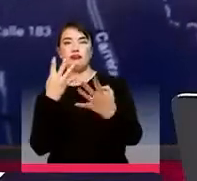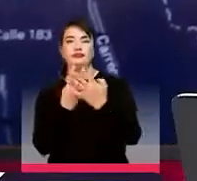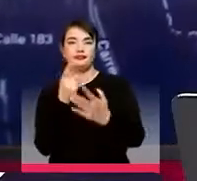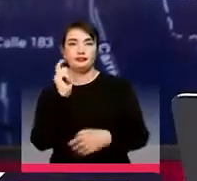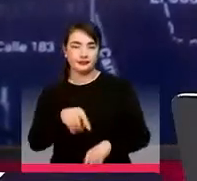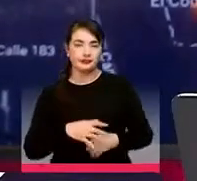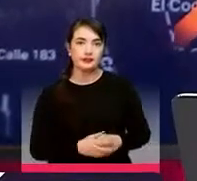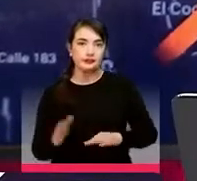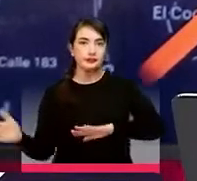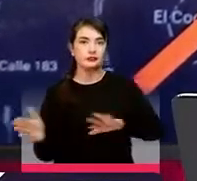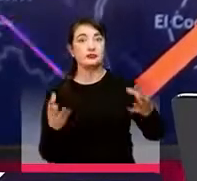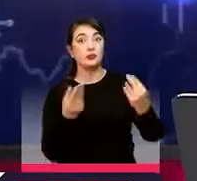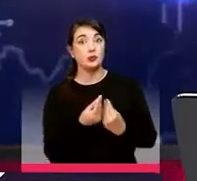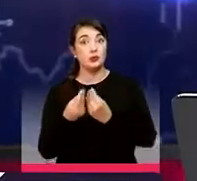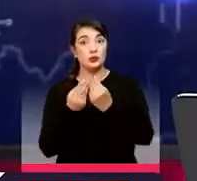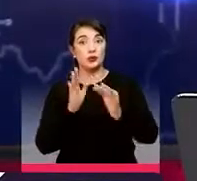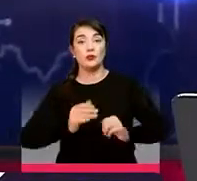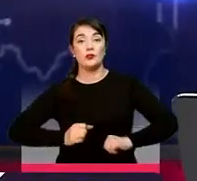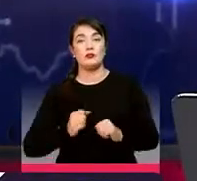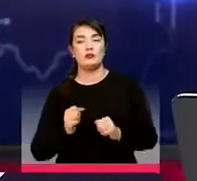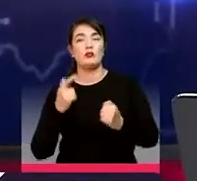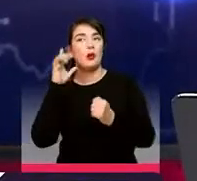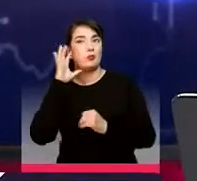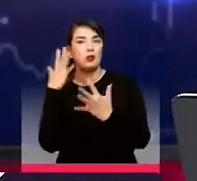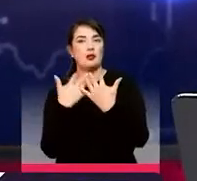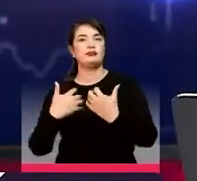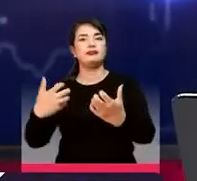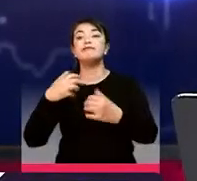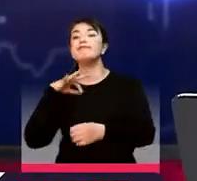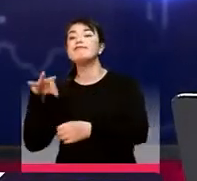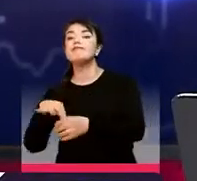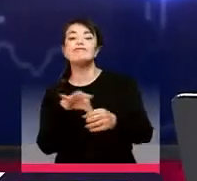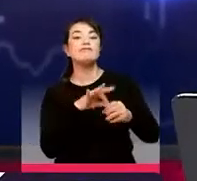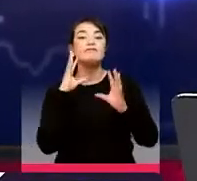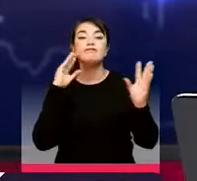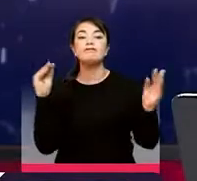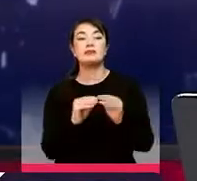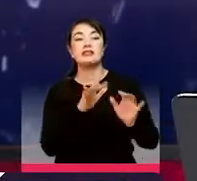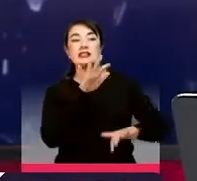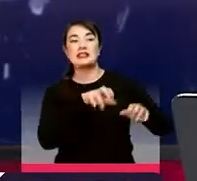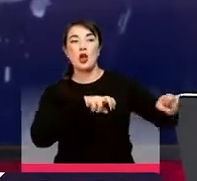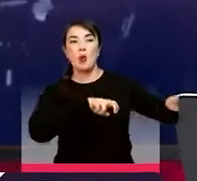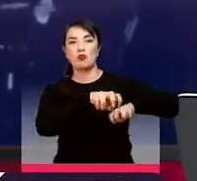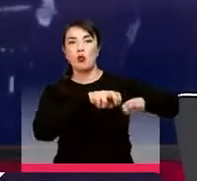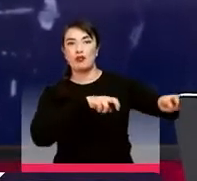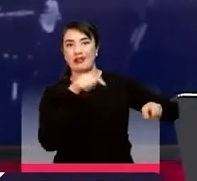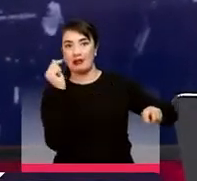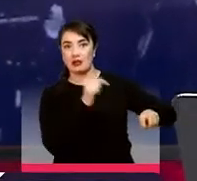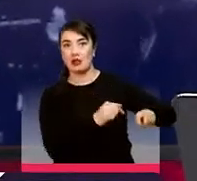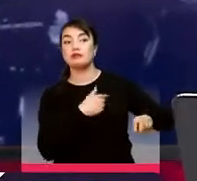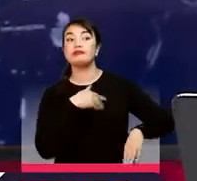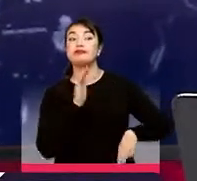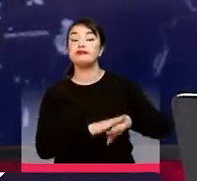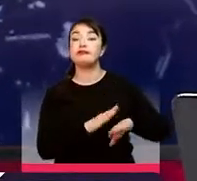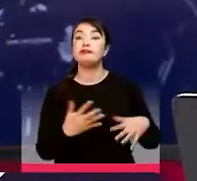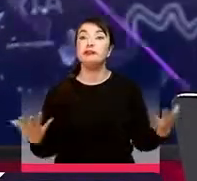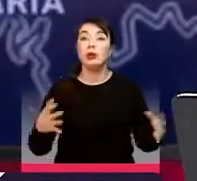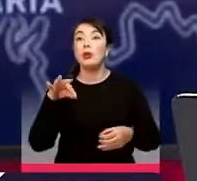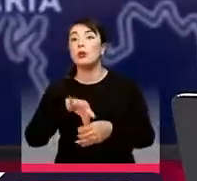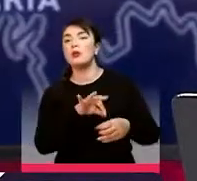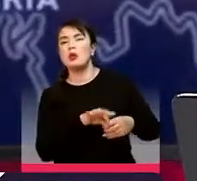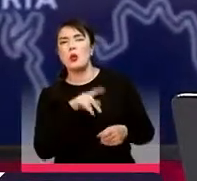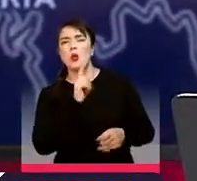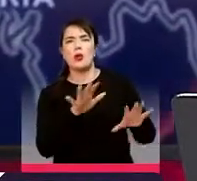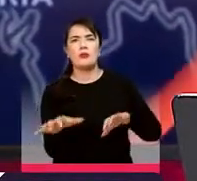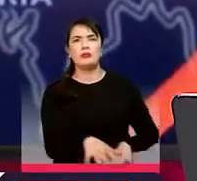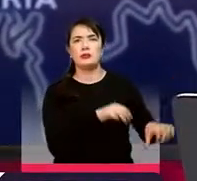En el Consejo de Bogotá se realiza una sesión para votar una moción de observación al secretario de Movilidad. Este llamado de atención obedece a supuestas irregularidades